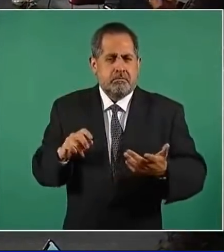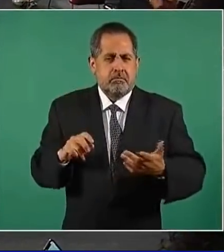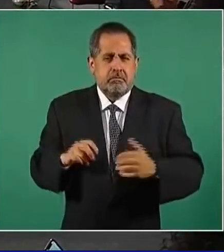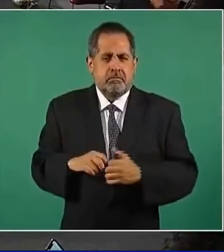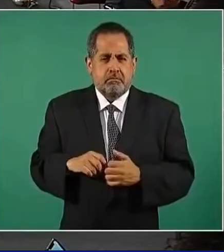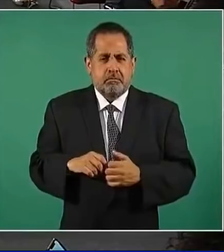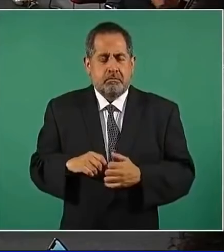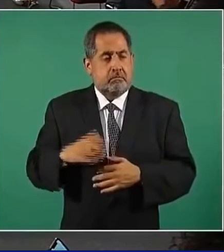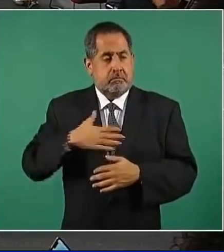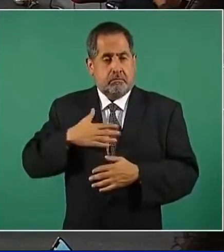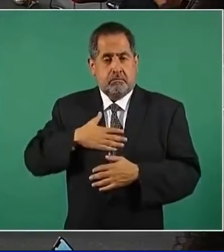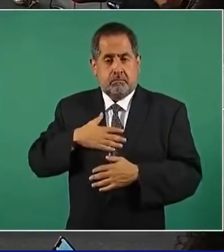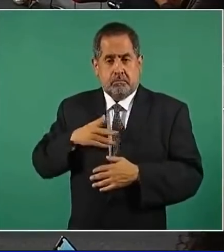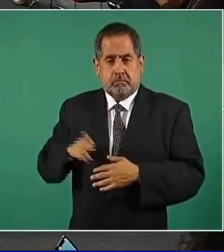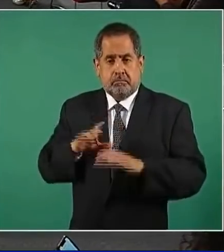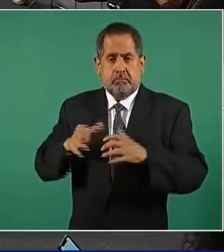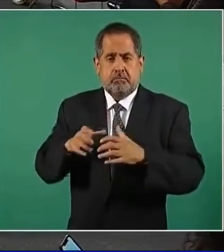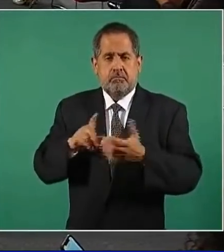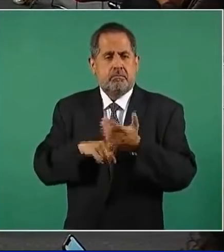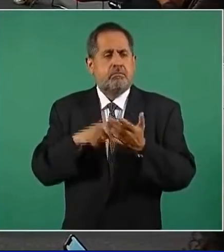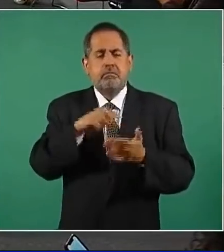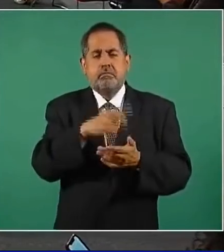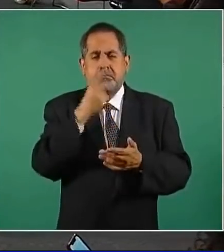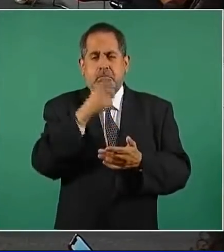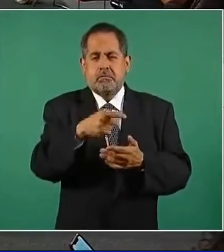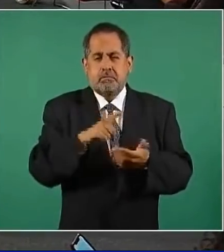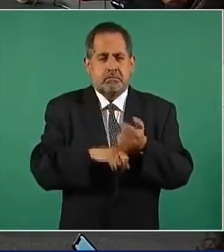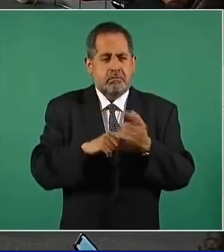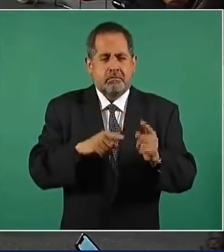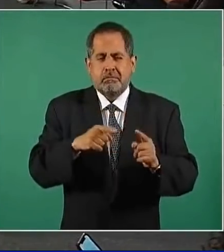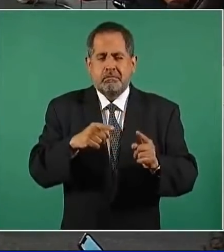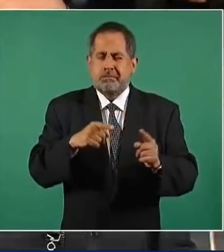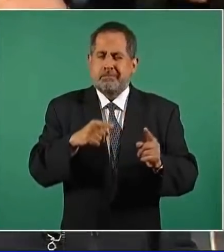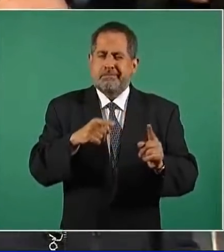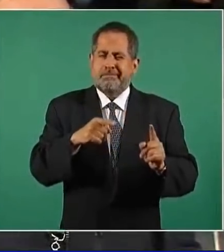que en mi barrio dicen que es una nota hilera